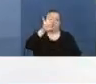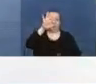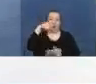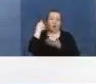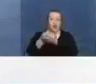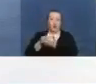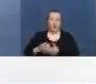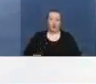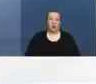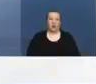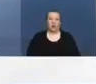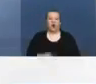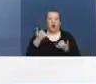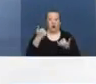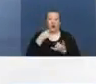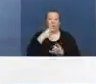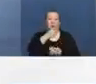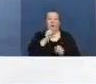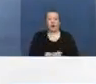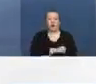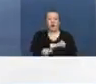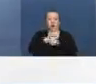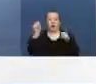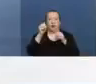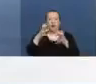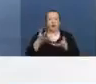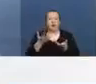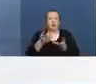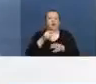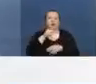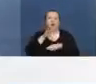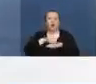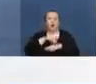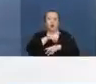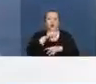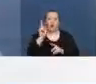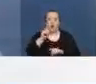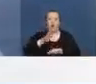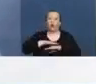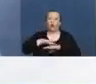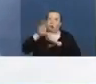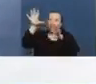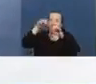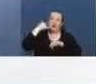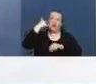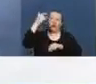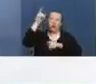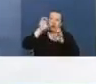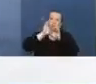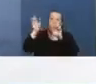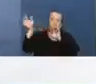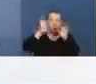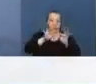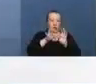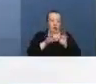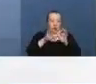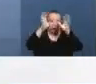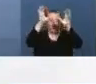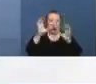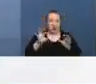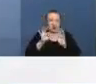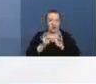y que explotó ahí vieron que era atentado se acuerda porque lo instalaron mal por no llamar a la empresa por hacer toda la rápida y tener algo que